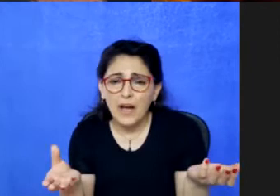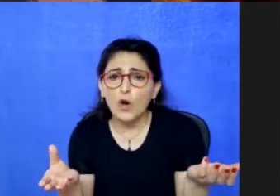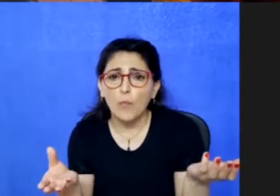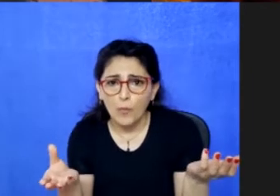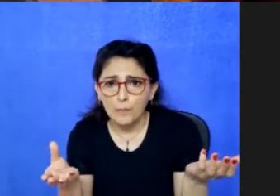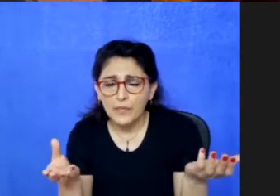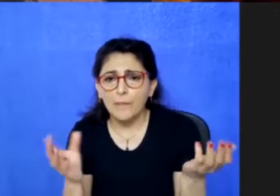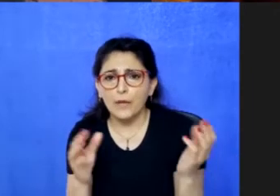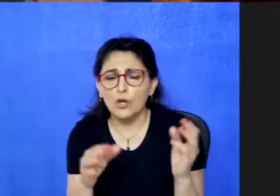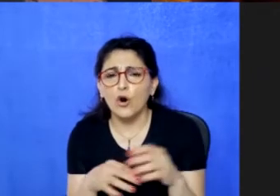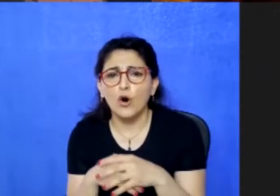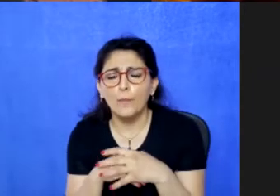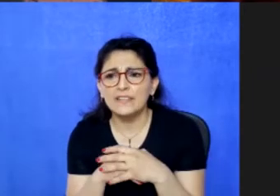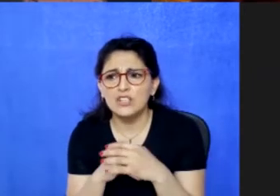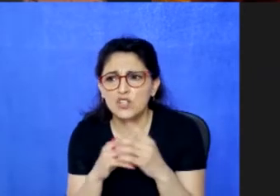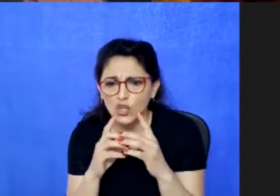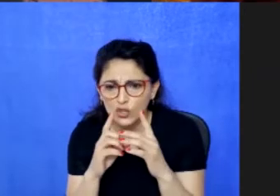porque es más común, pero